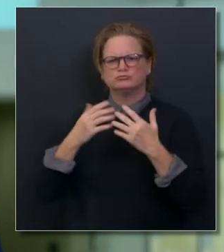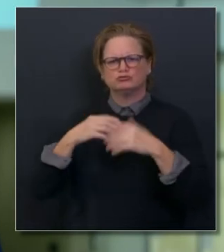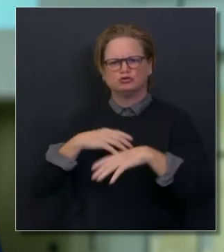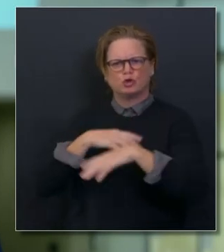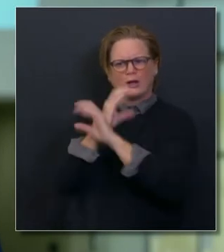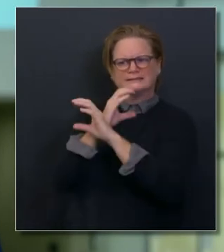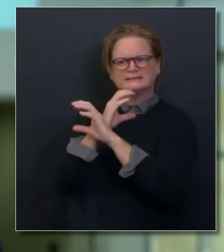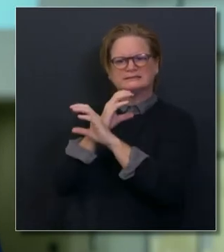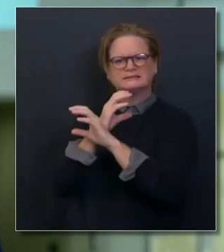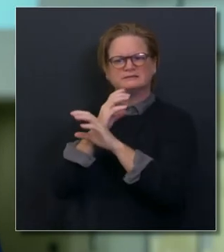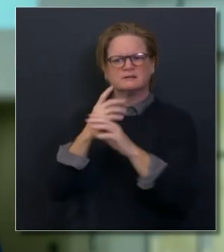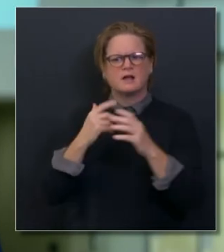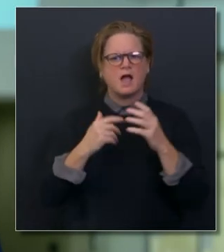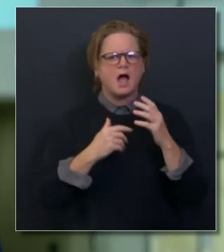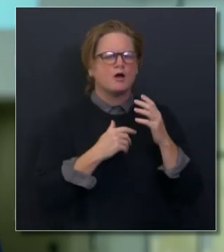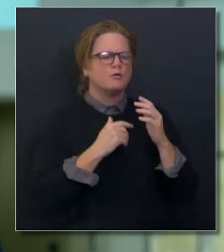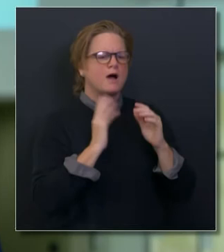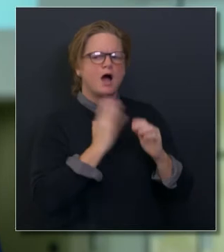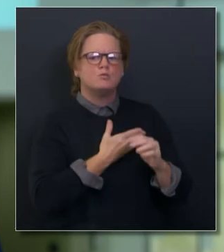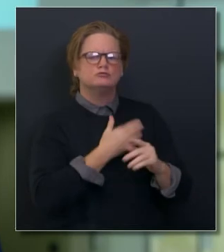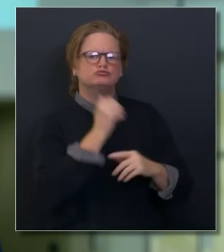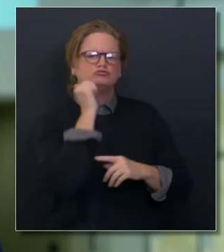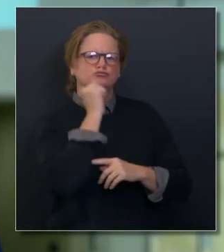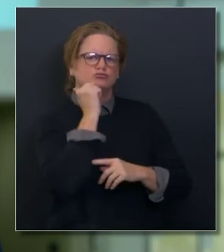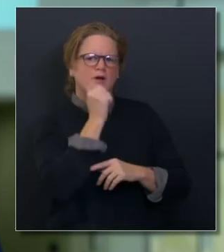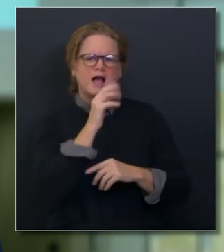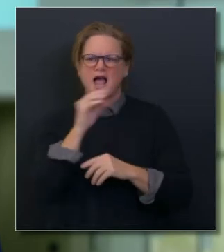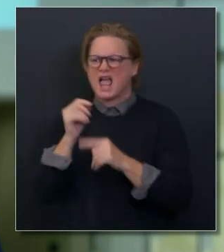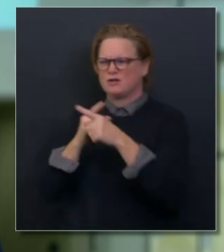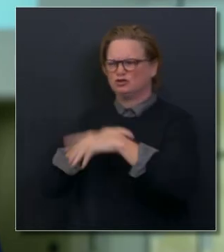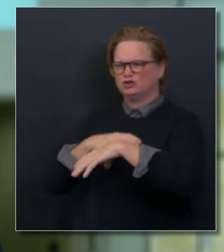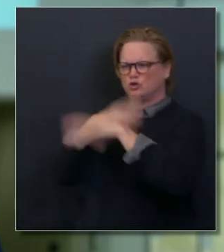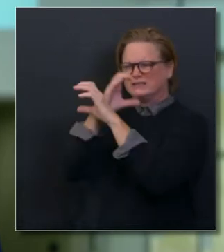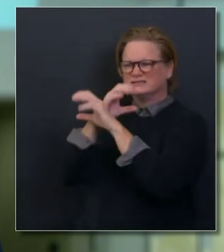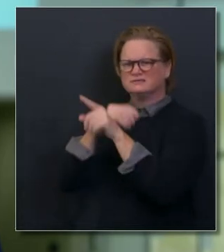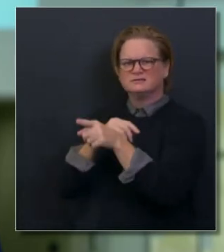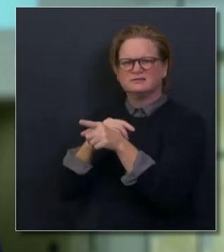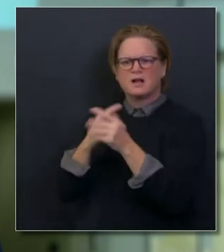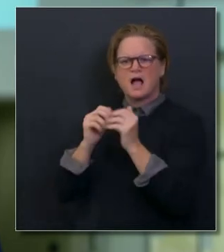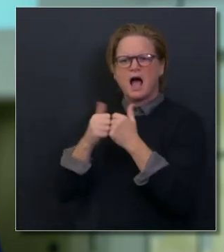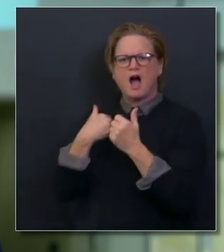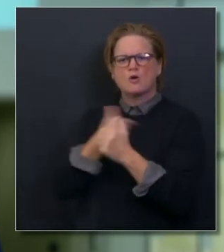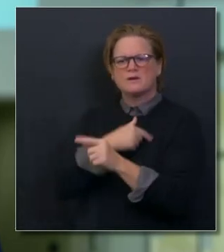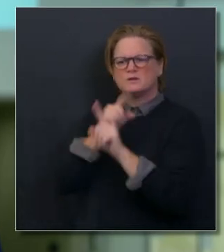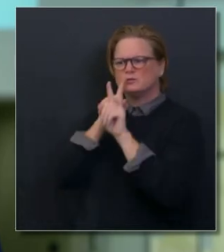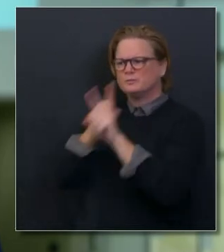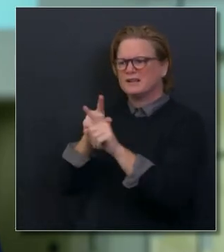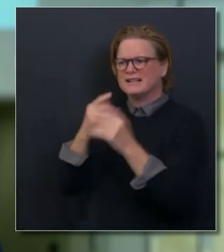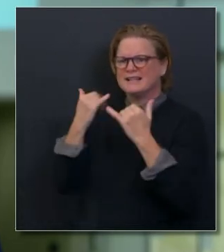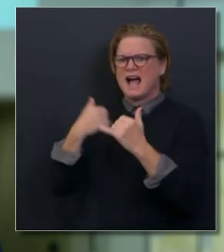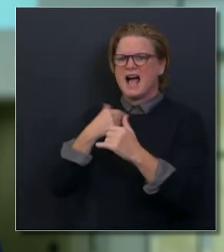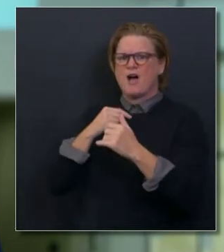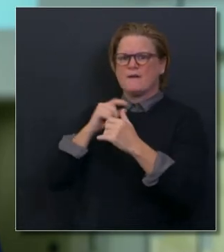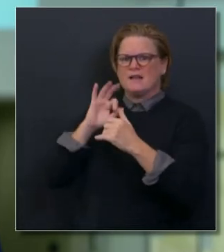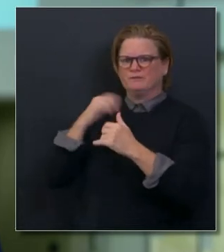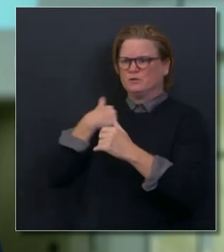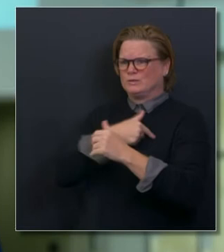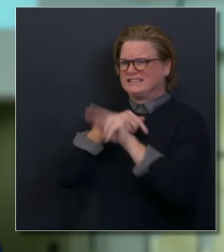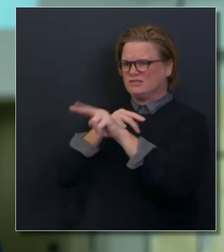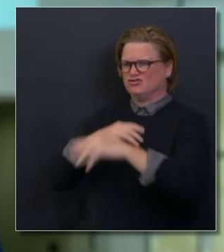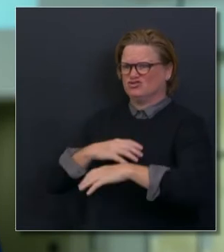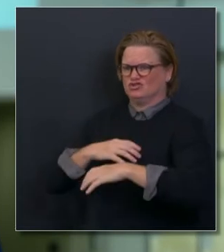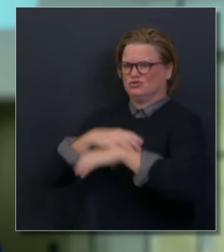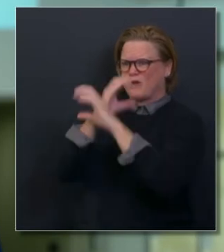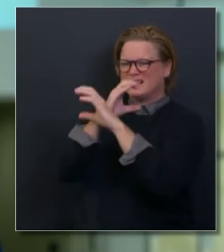que las personas hablen de eso en este momento, en dado caso que se tenga que implementar esos estándares de